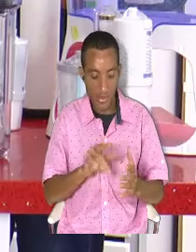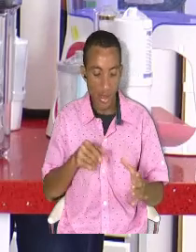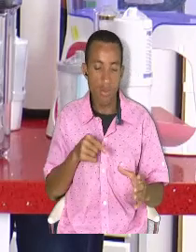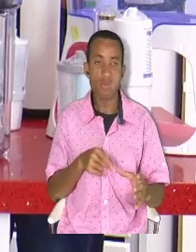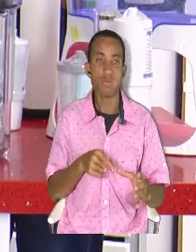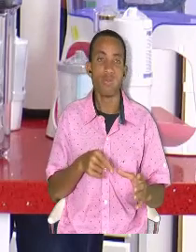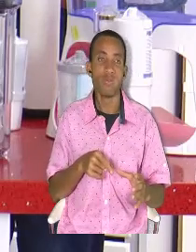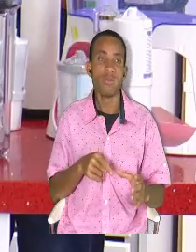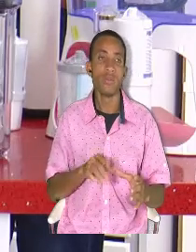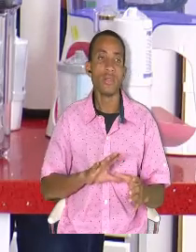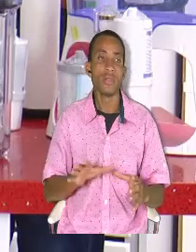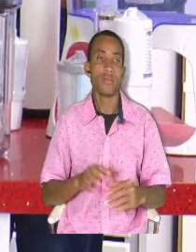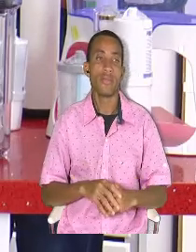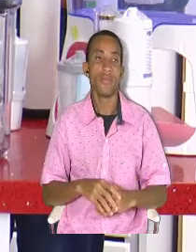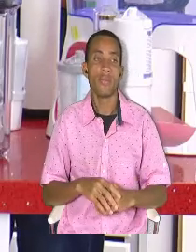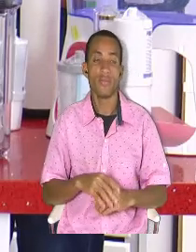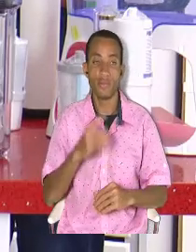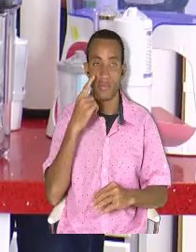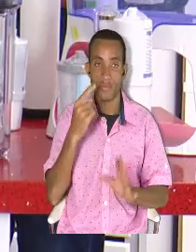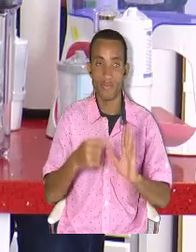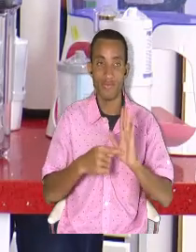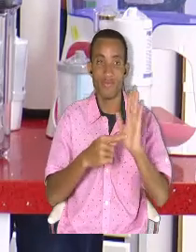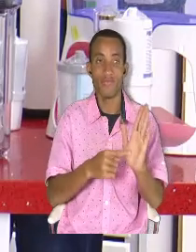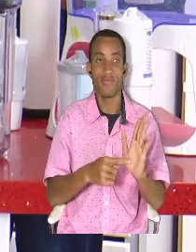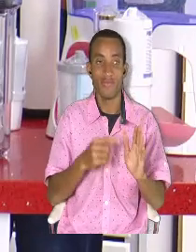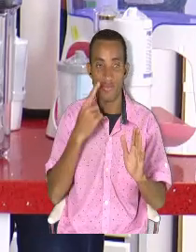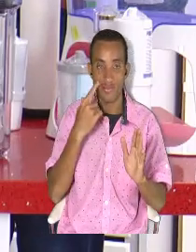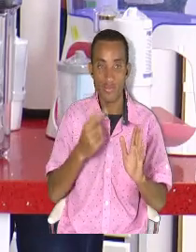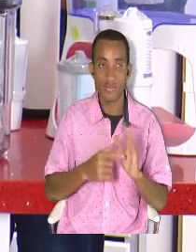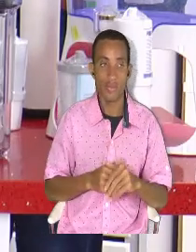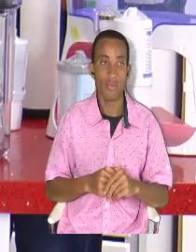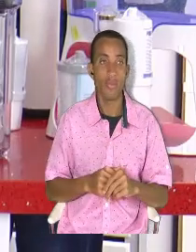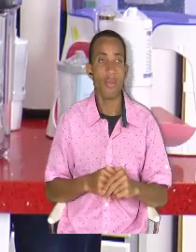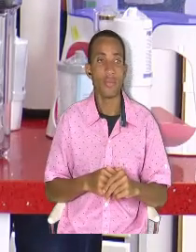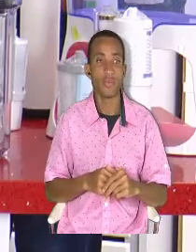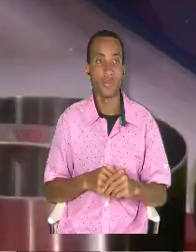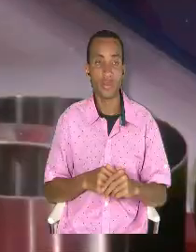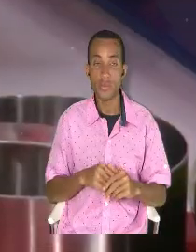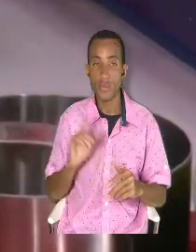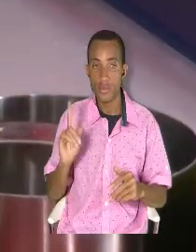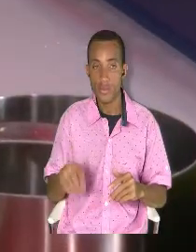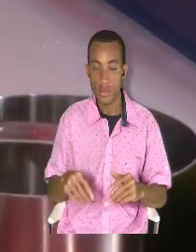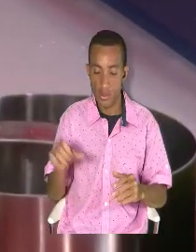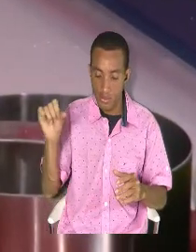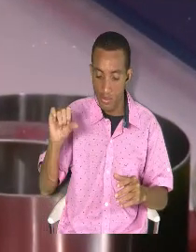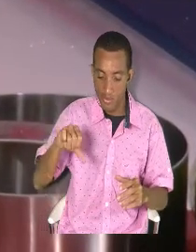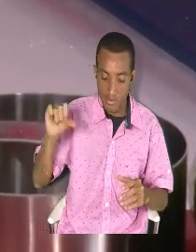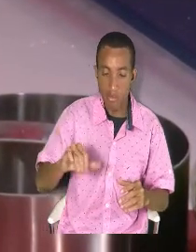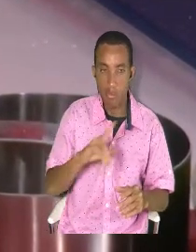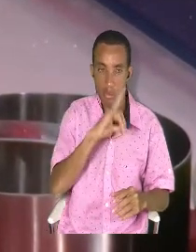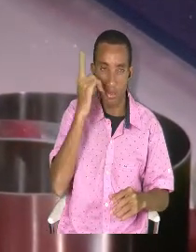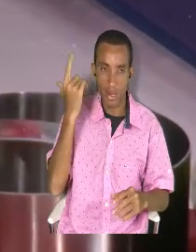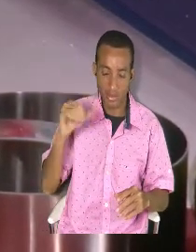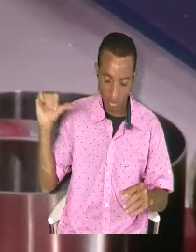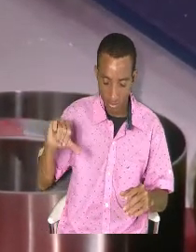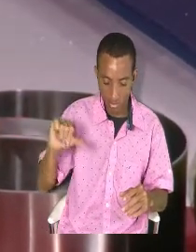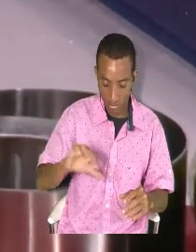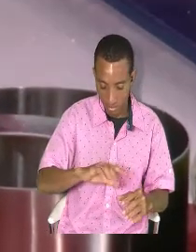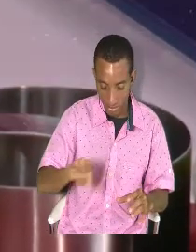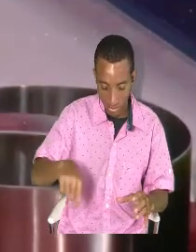Bueno, aquí les muestro nuestro puré. Como lo pueden ver, voy a untarle un poquito de mayonesa. Miren, puré ya procesado.